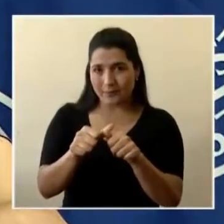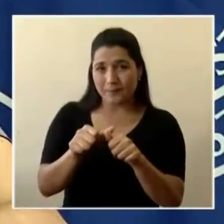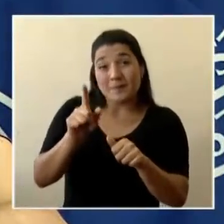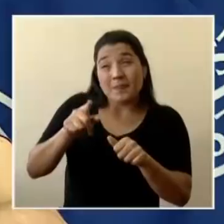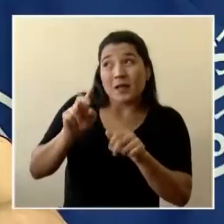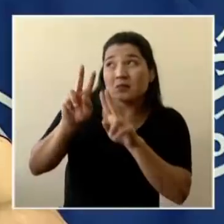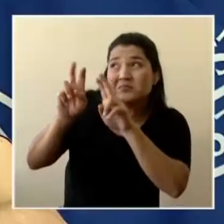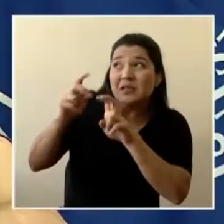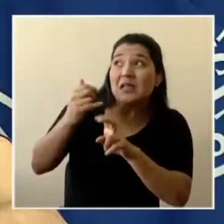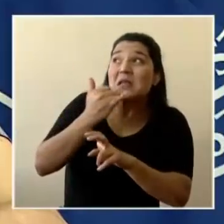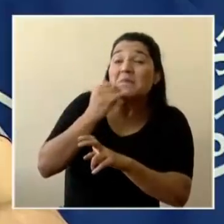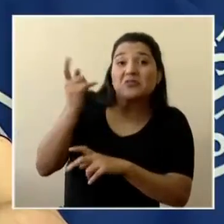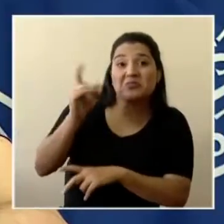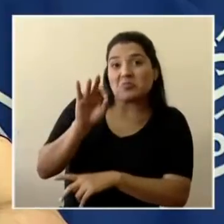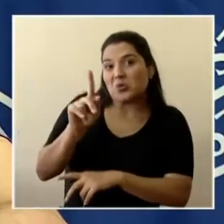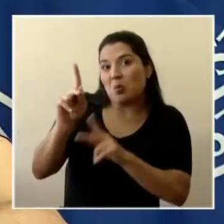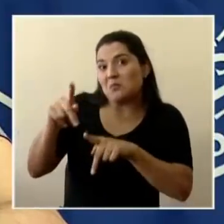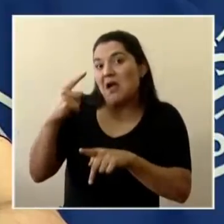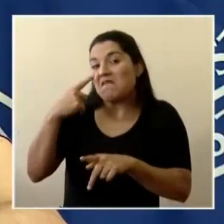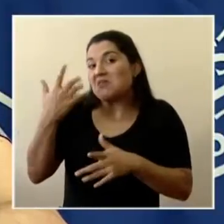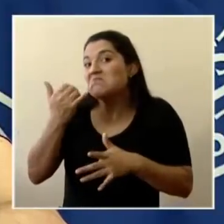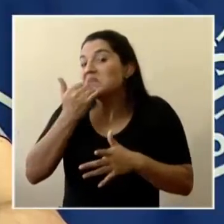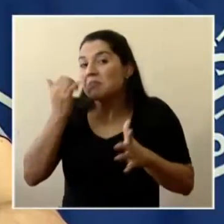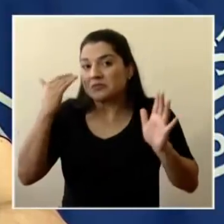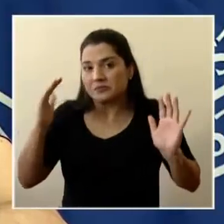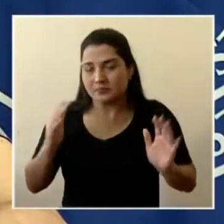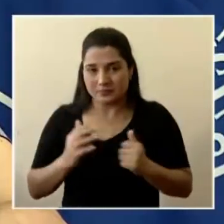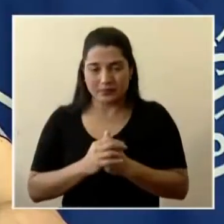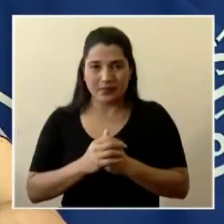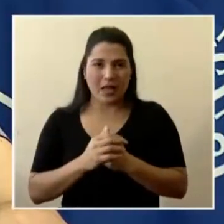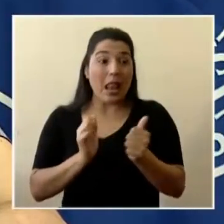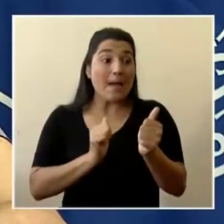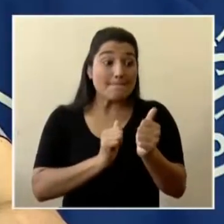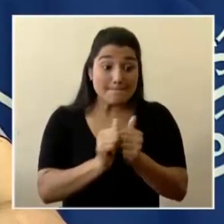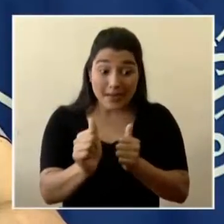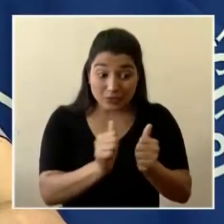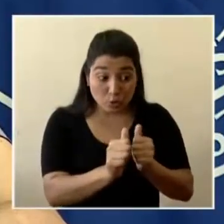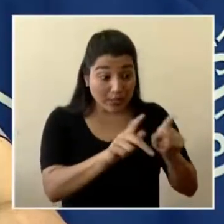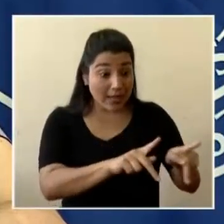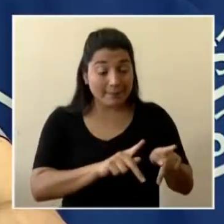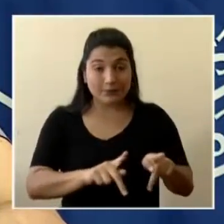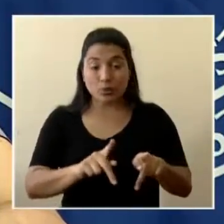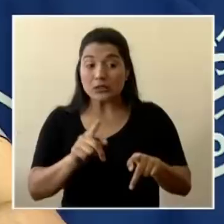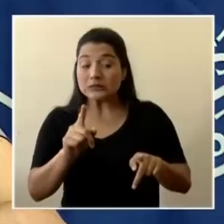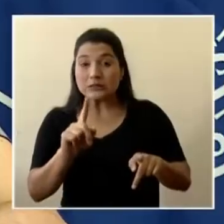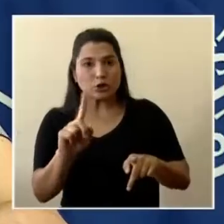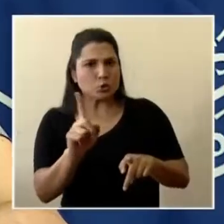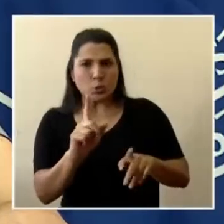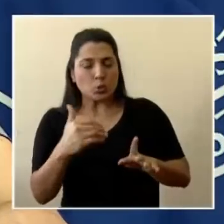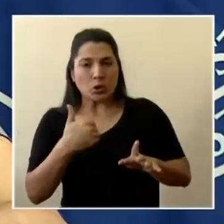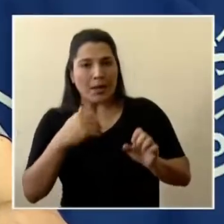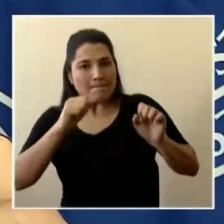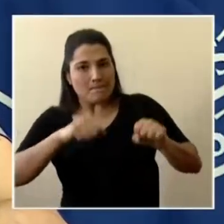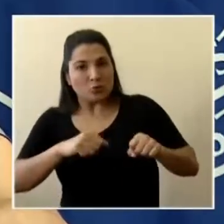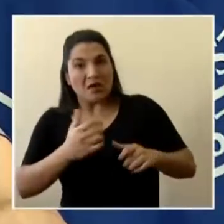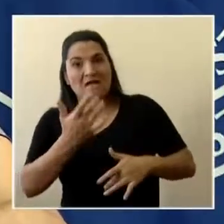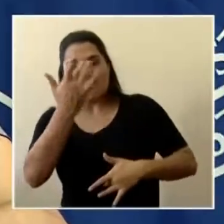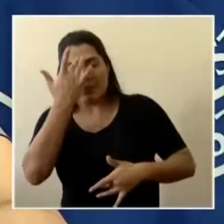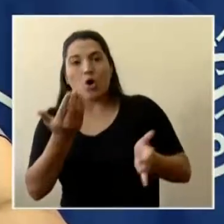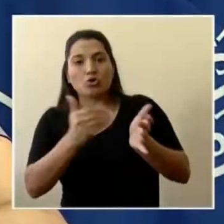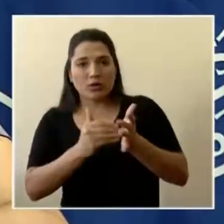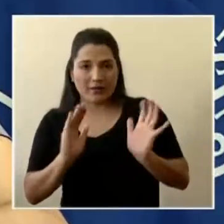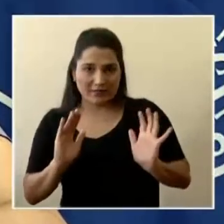exactamente qué es lo que estaba ocurriendo. La gran mayoría de casos no se ha visto esa posibilidad de reinfección como tal. Han habido muchos asuntos de que si la